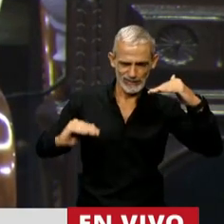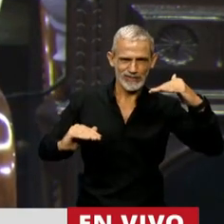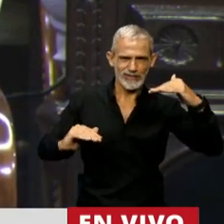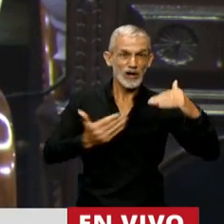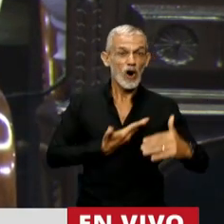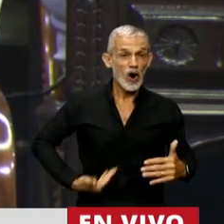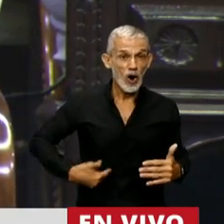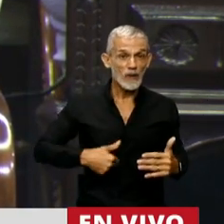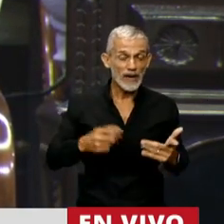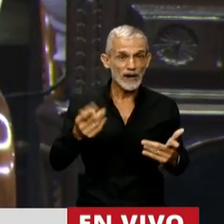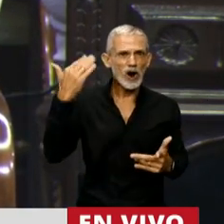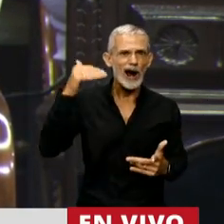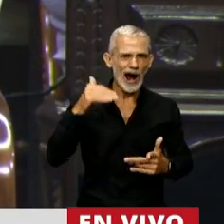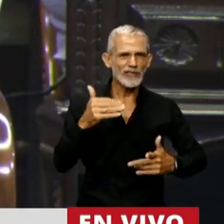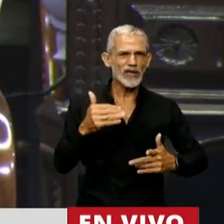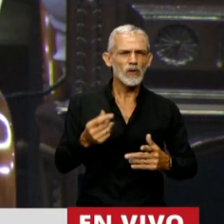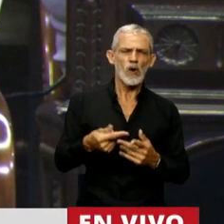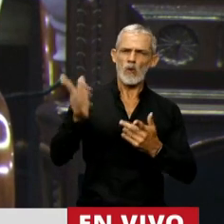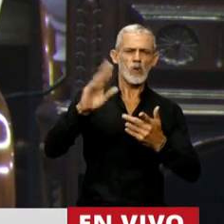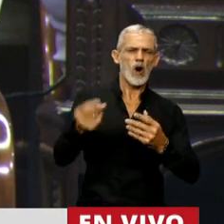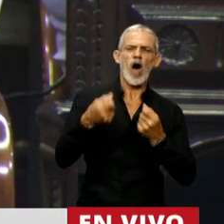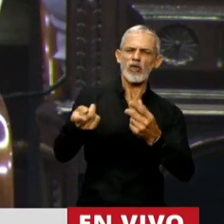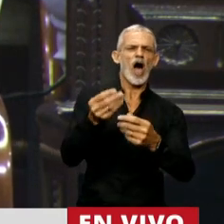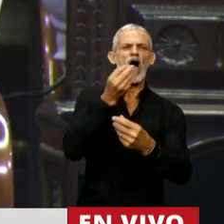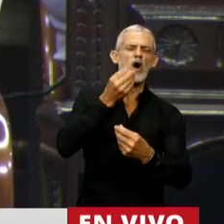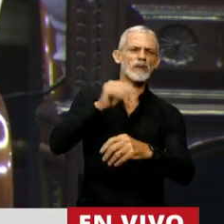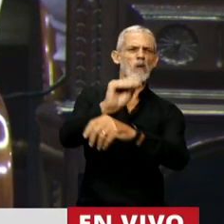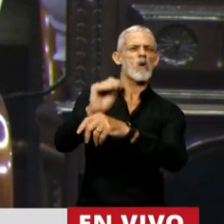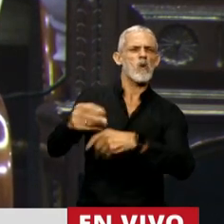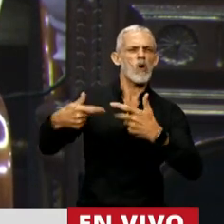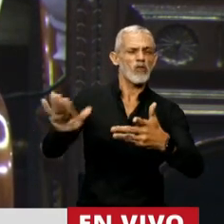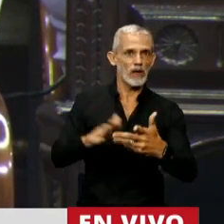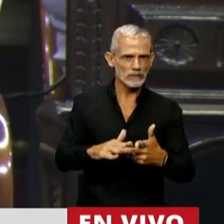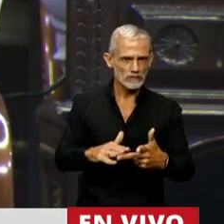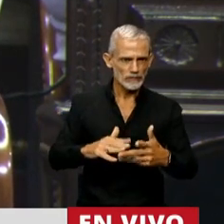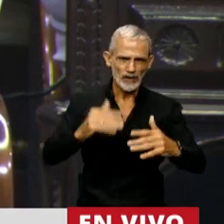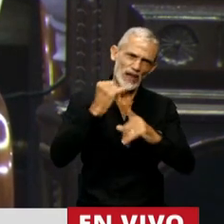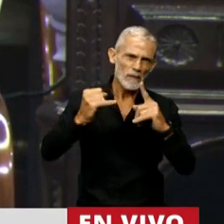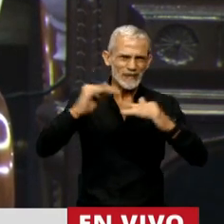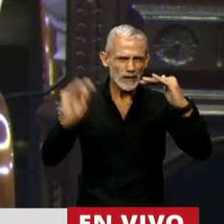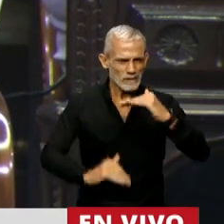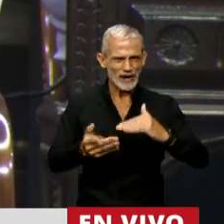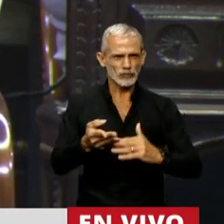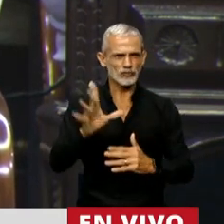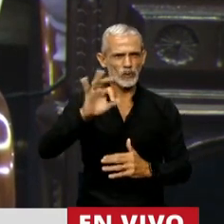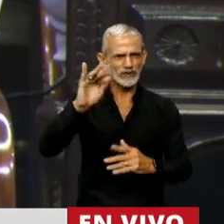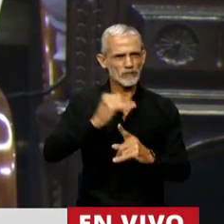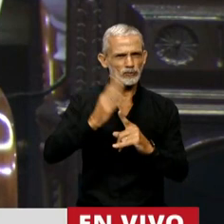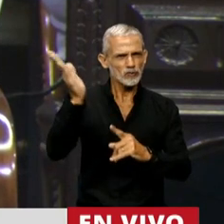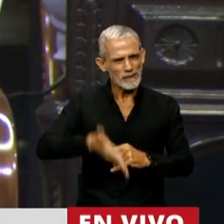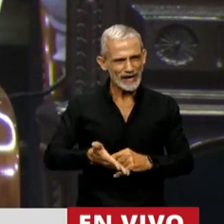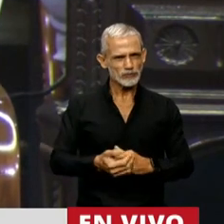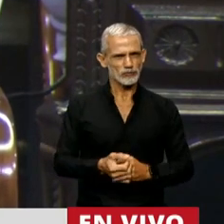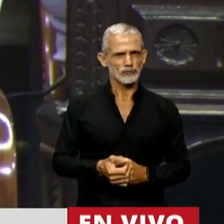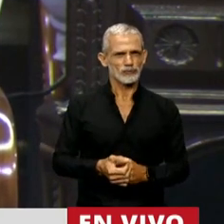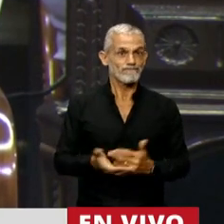el gobierno que venía a llenar las heladeras terminó generando una pérdida de poder adquisitivo de la mitad para este producto. Y estas son